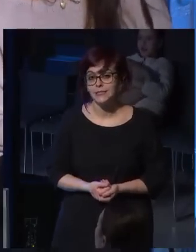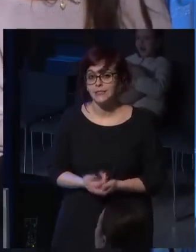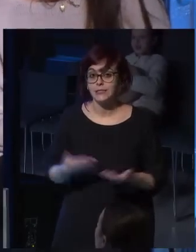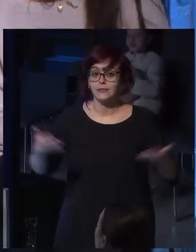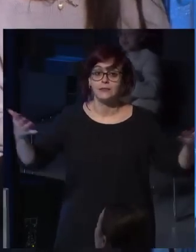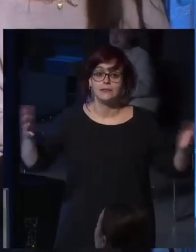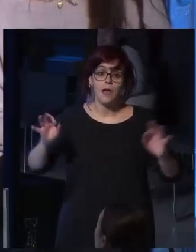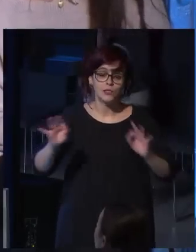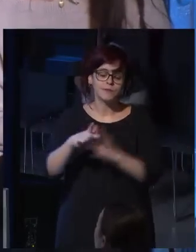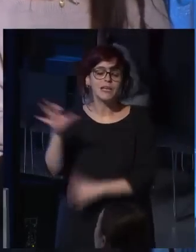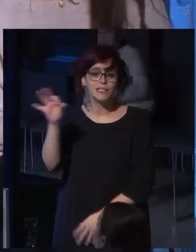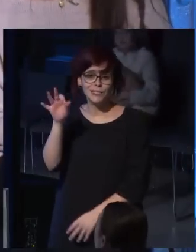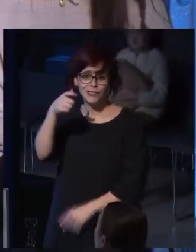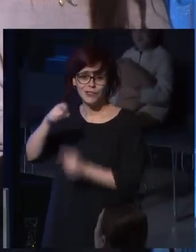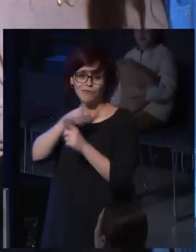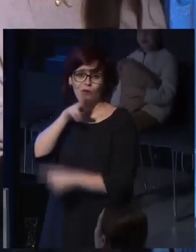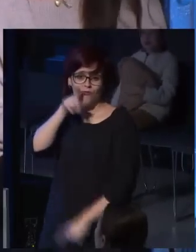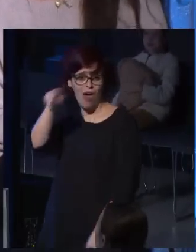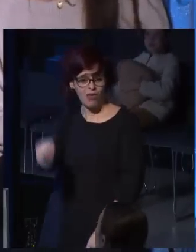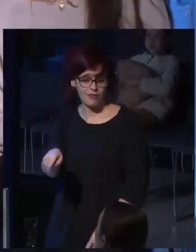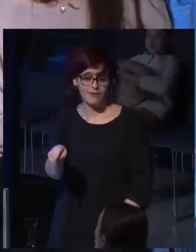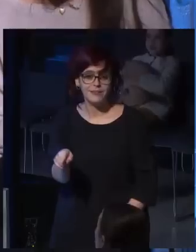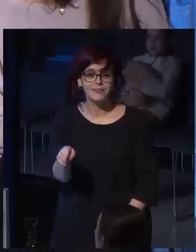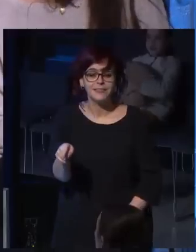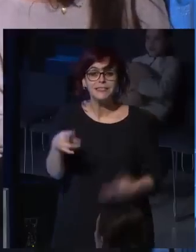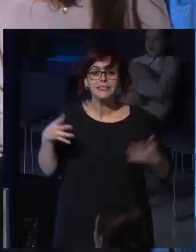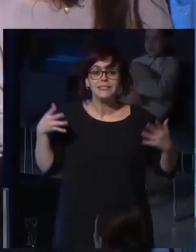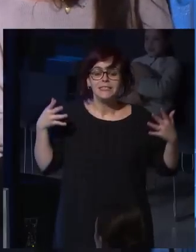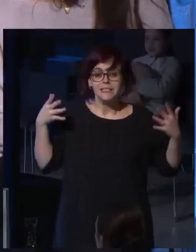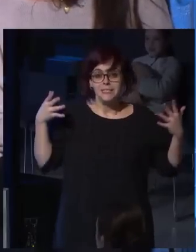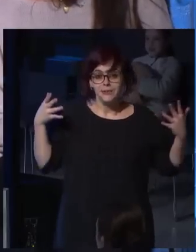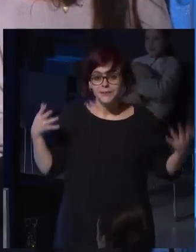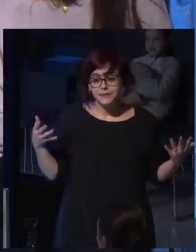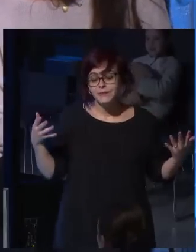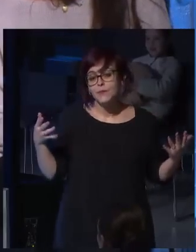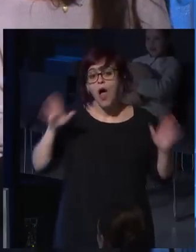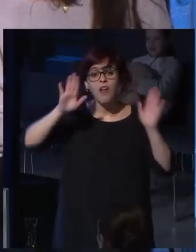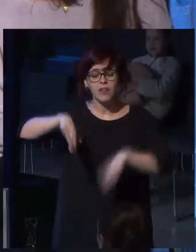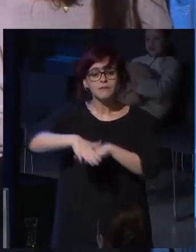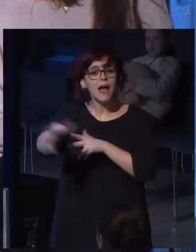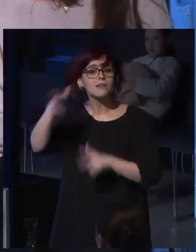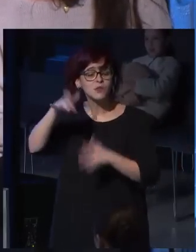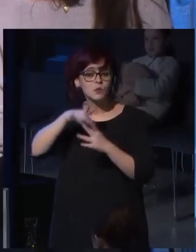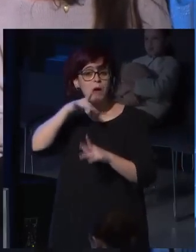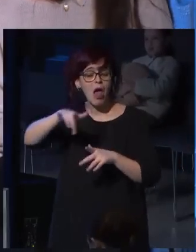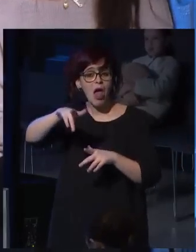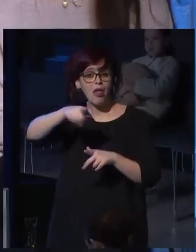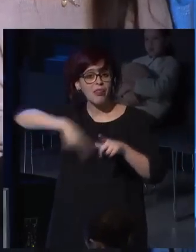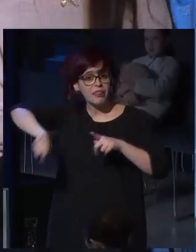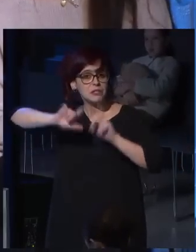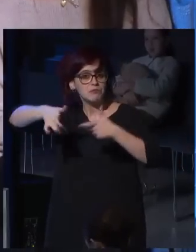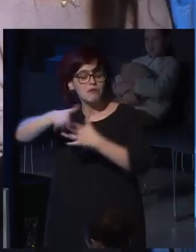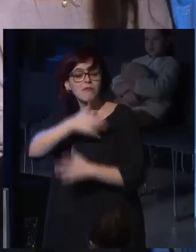Y luego eso, pues Spotify. Lo que pasa es que es verdad, pues que lo que decía era un poco, que es que al final, si te quieres escuchar un disco, te lo escuchas. ¿Sabes lo que te